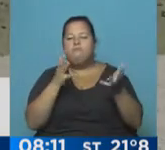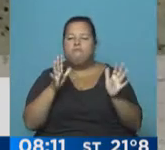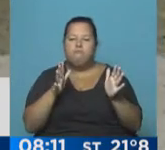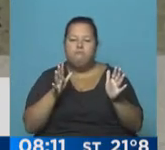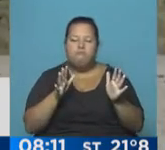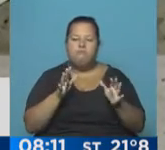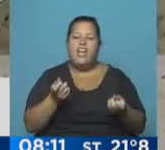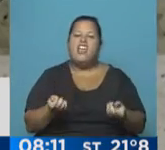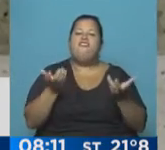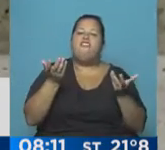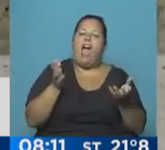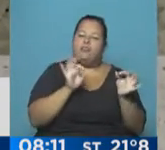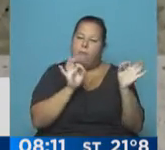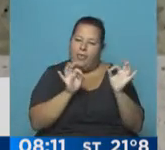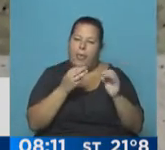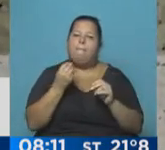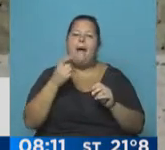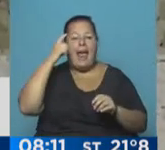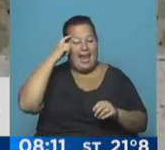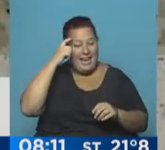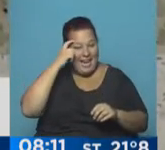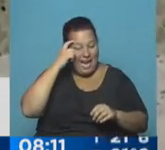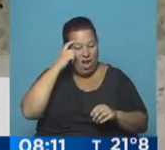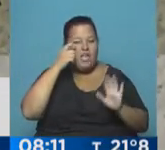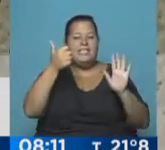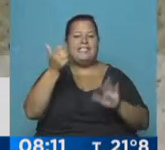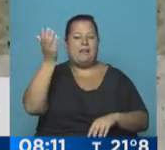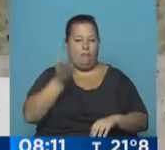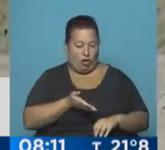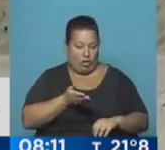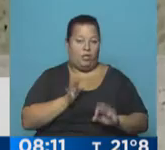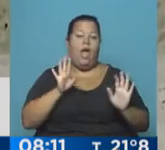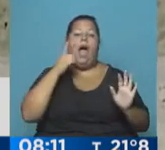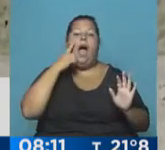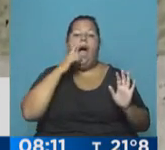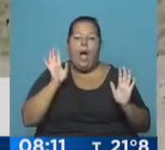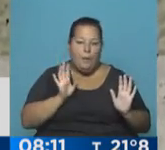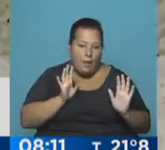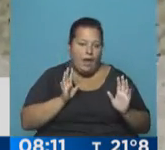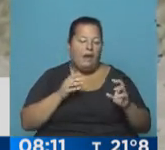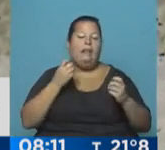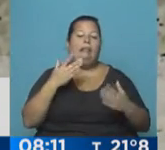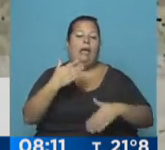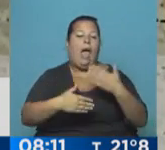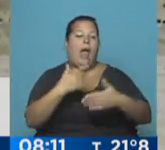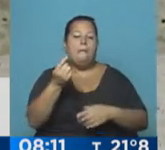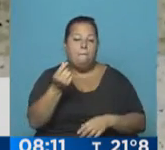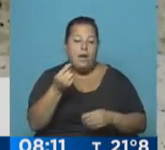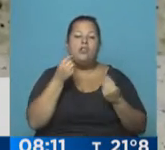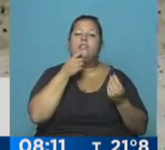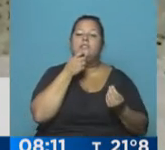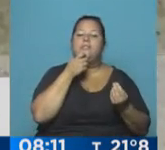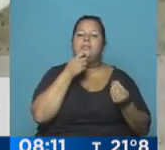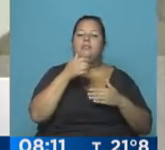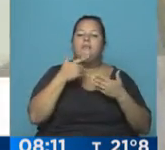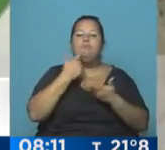de inflación para el mes de enero de un 6%. Bueno, habrá que ver cómo es el desarrollo de los precios y cómo será